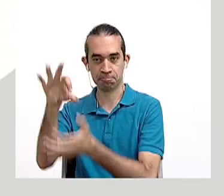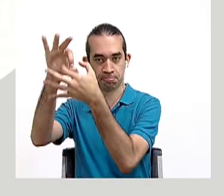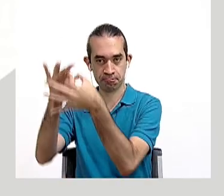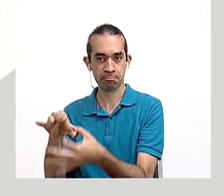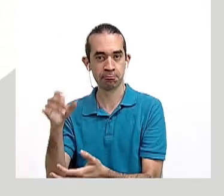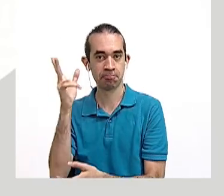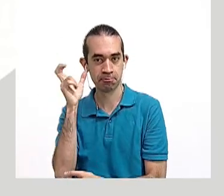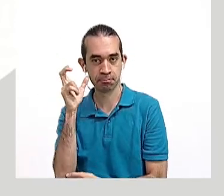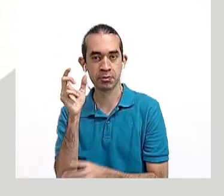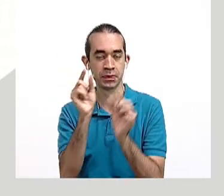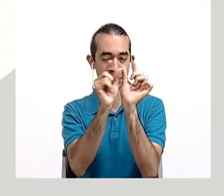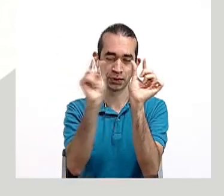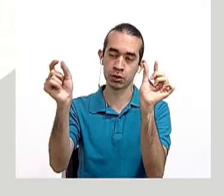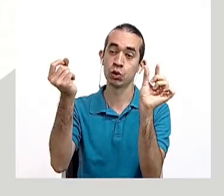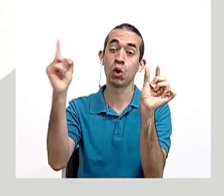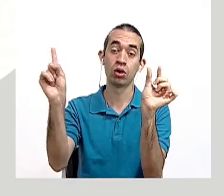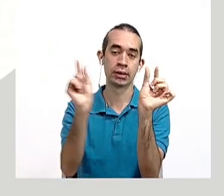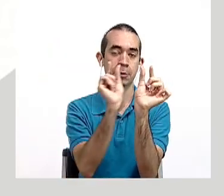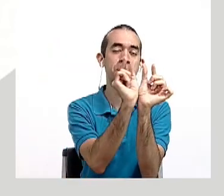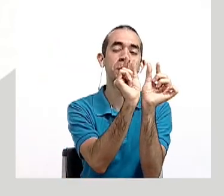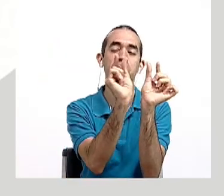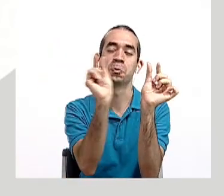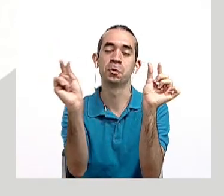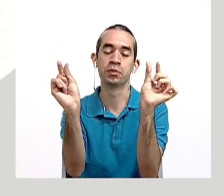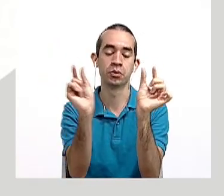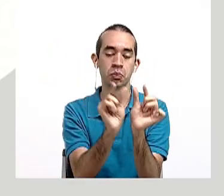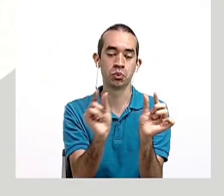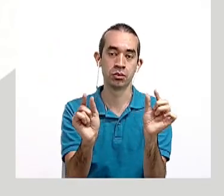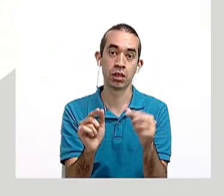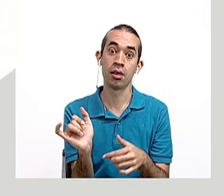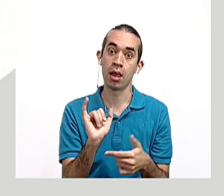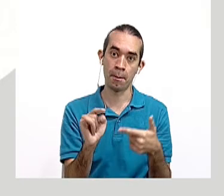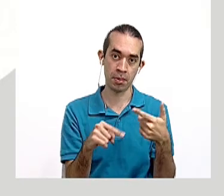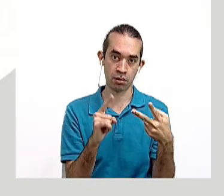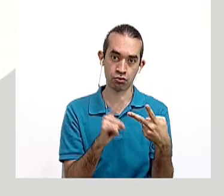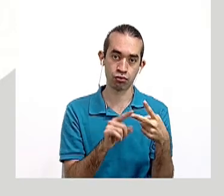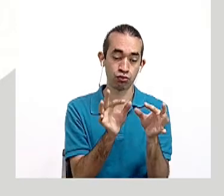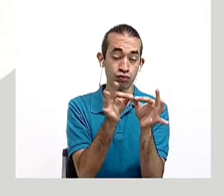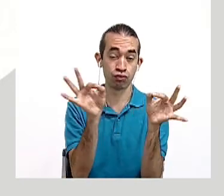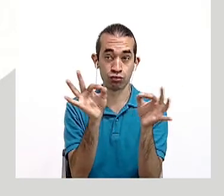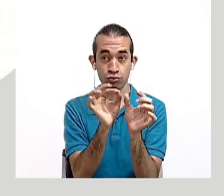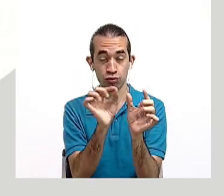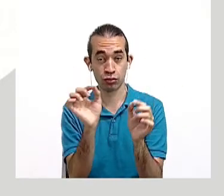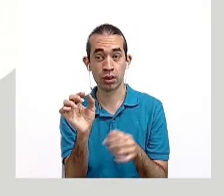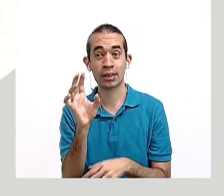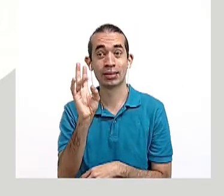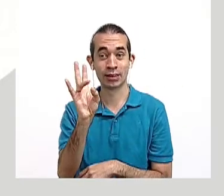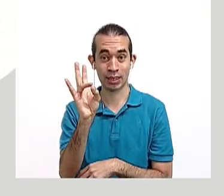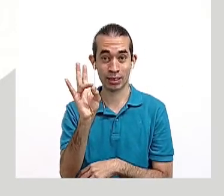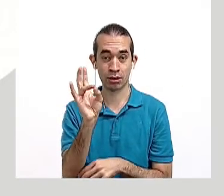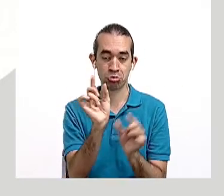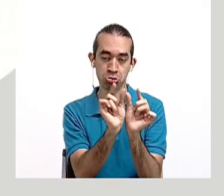versos en decasílabos, es decir, de 11, y versos hectasílabos de 7.